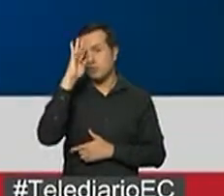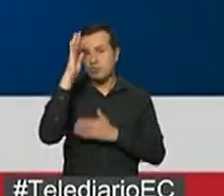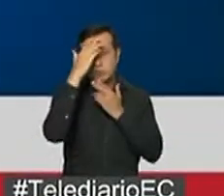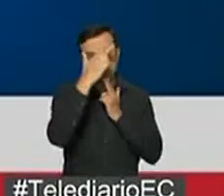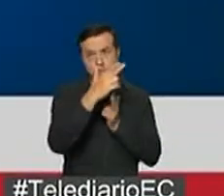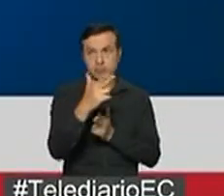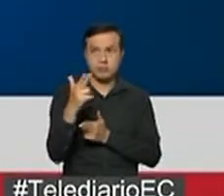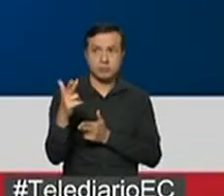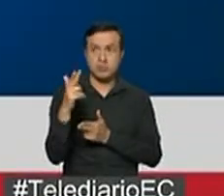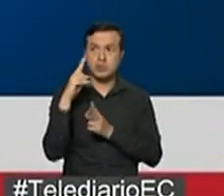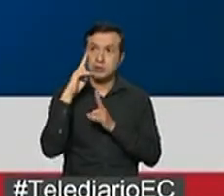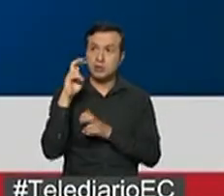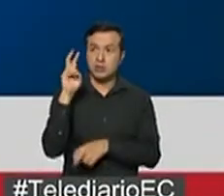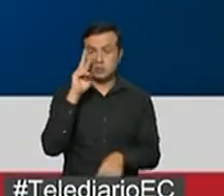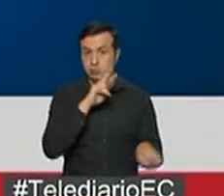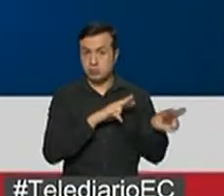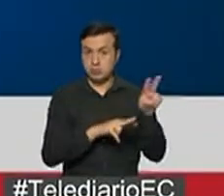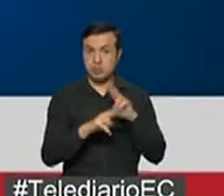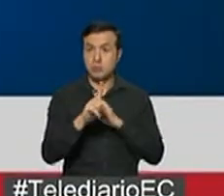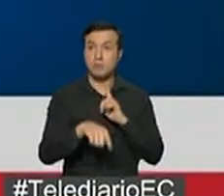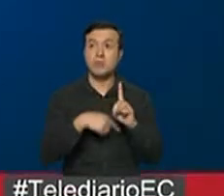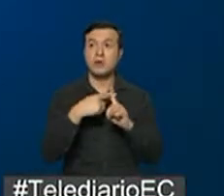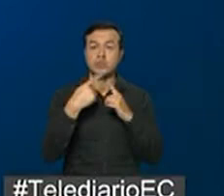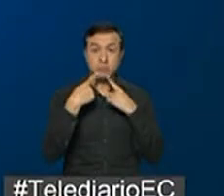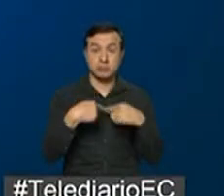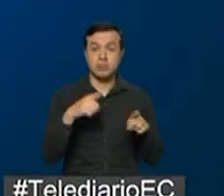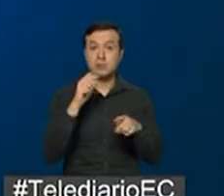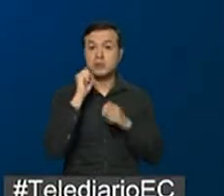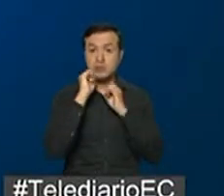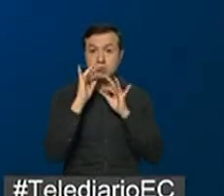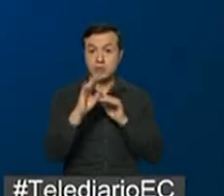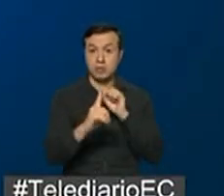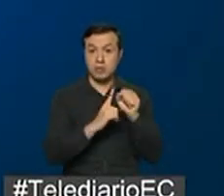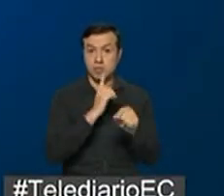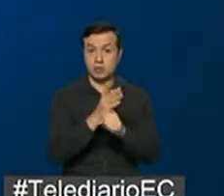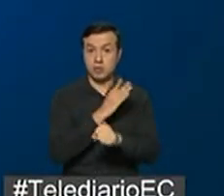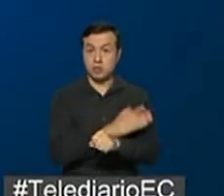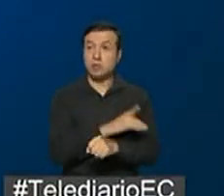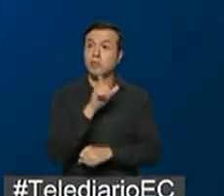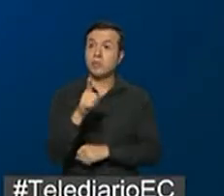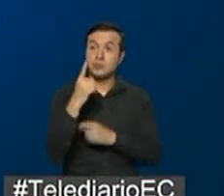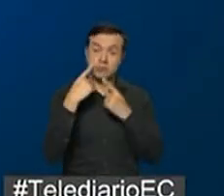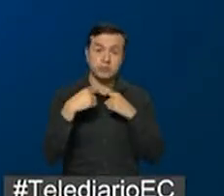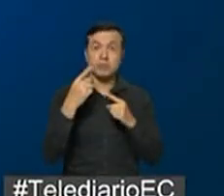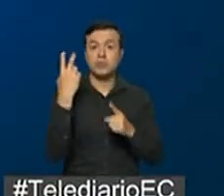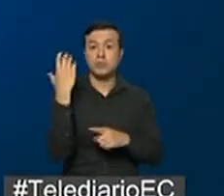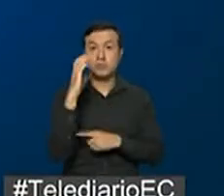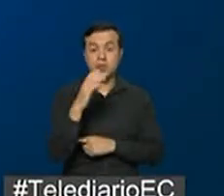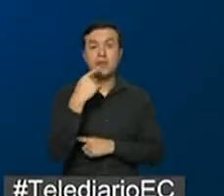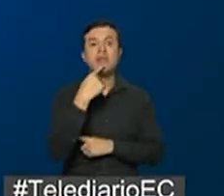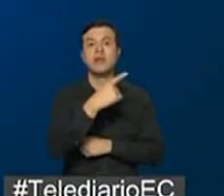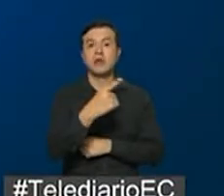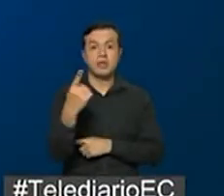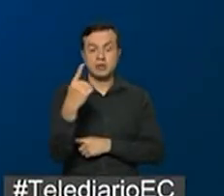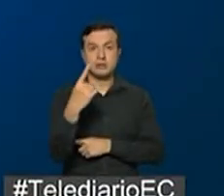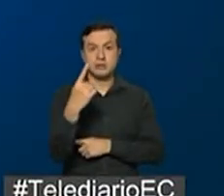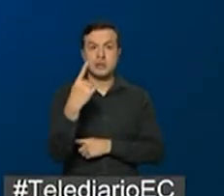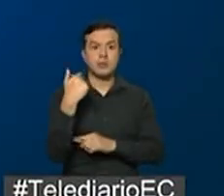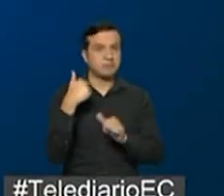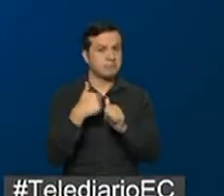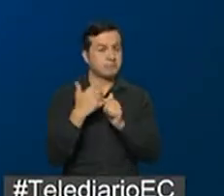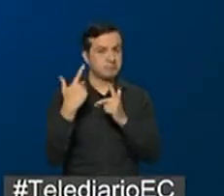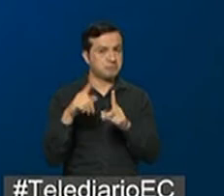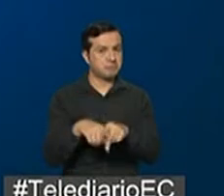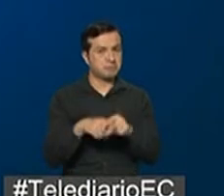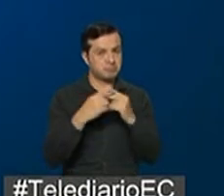durante la investigación se descubrió adicionalmente que en septiembre del año pasado el atacante habría publicado un mensaje en el que afirmaba que la cuenta atrás ha comenzado